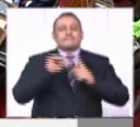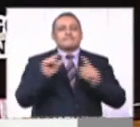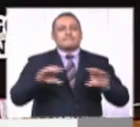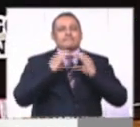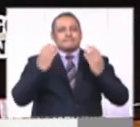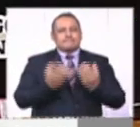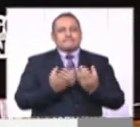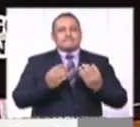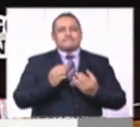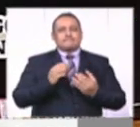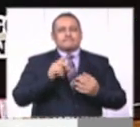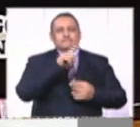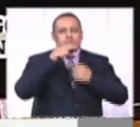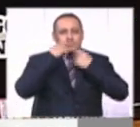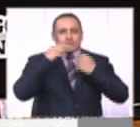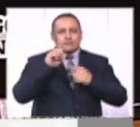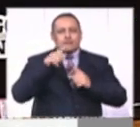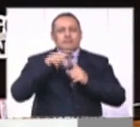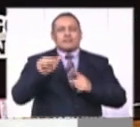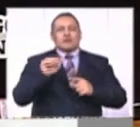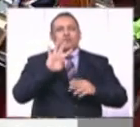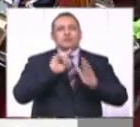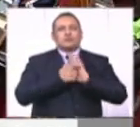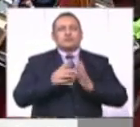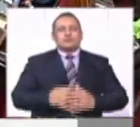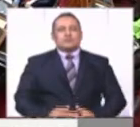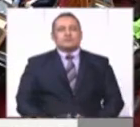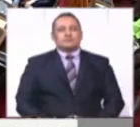el congresista William Zapata por 4